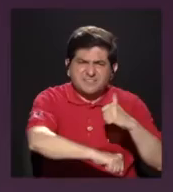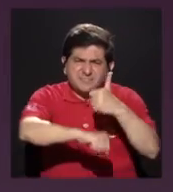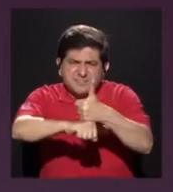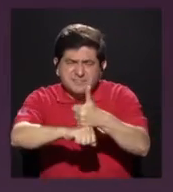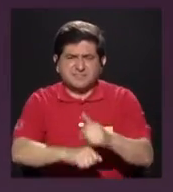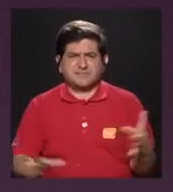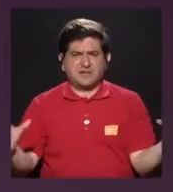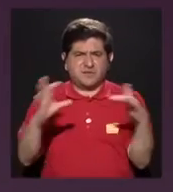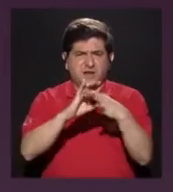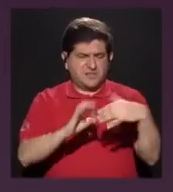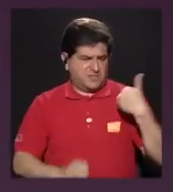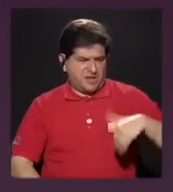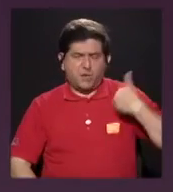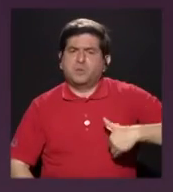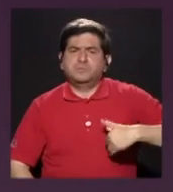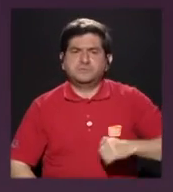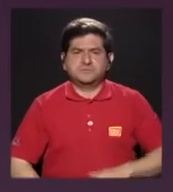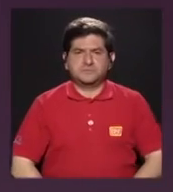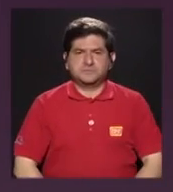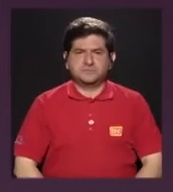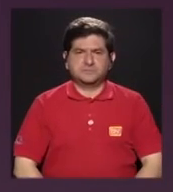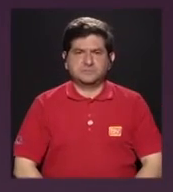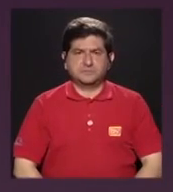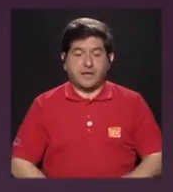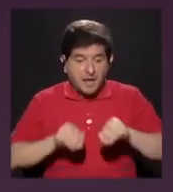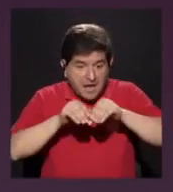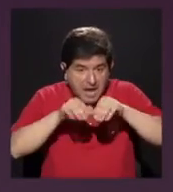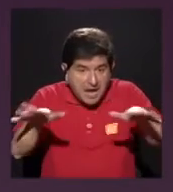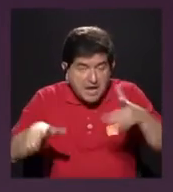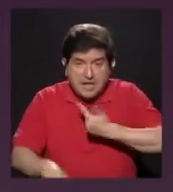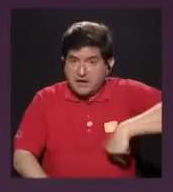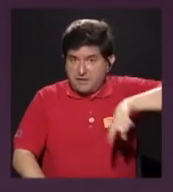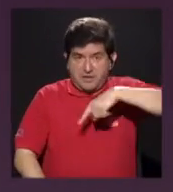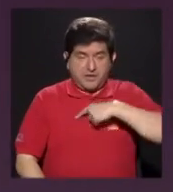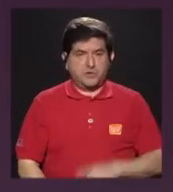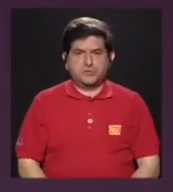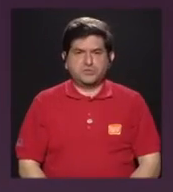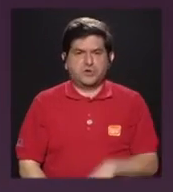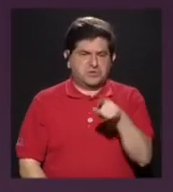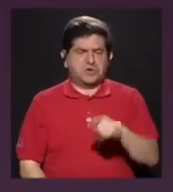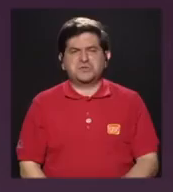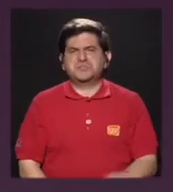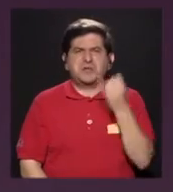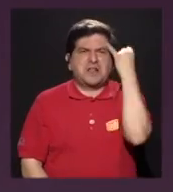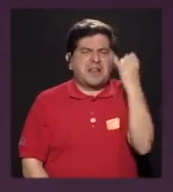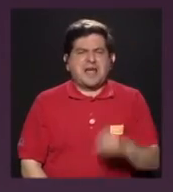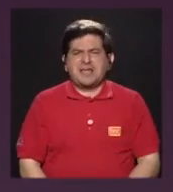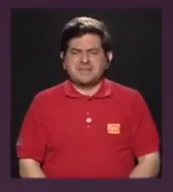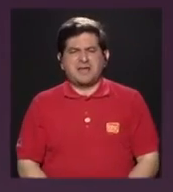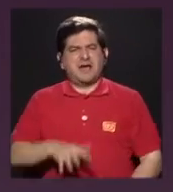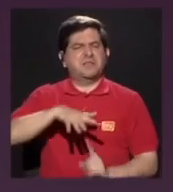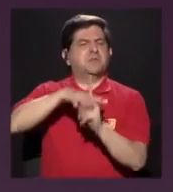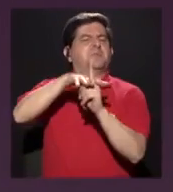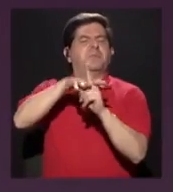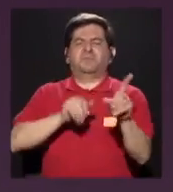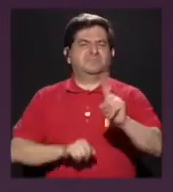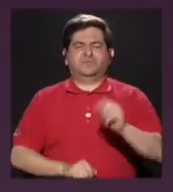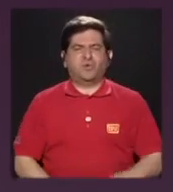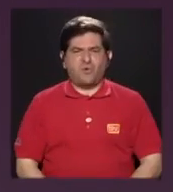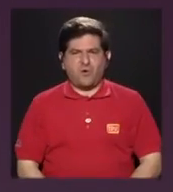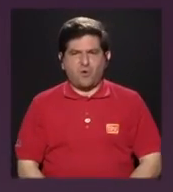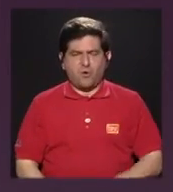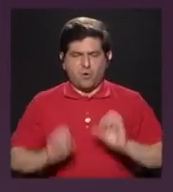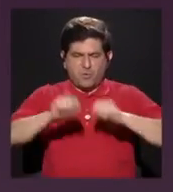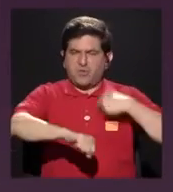relación con los hombres entonces en la red no estamos para robar banderías en el área no estamos para ganar posiciones